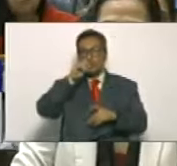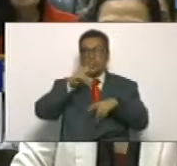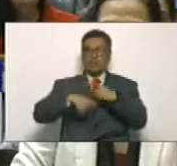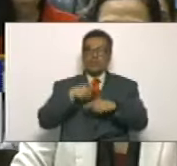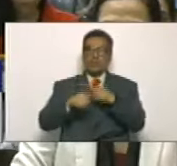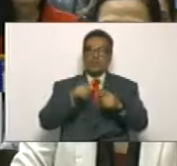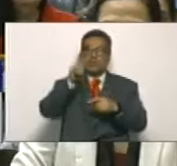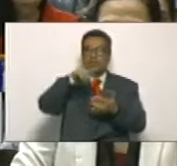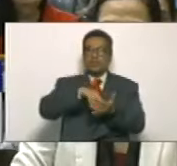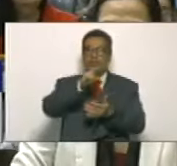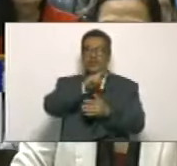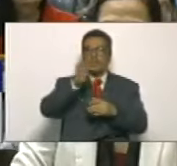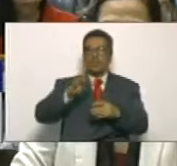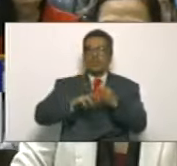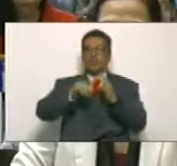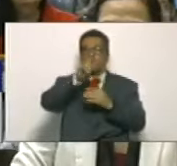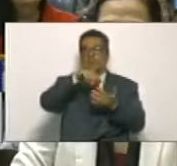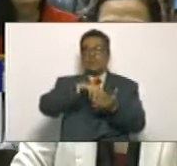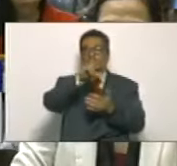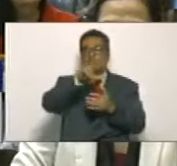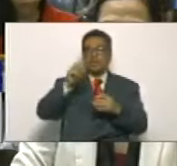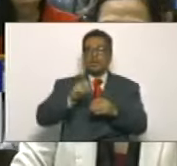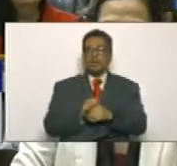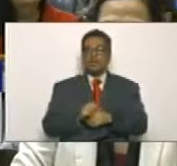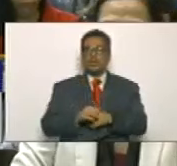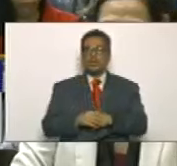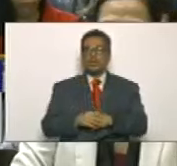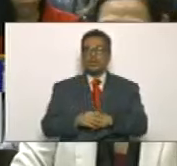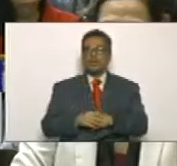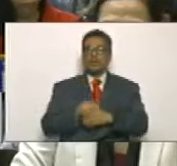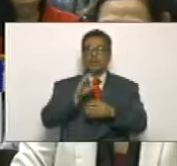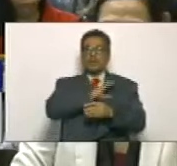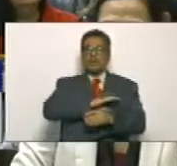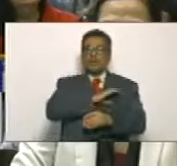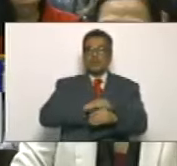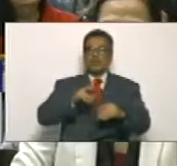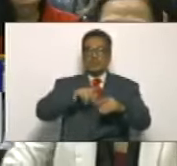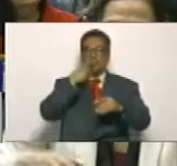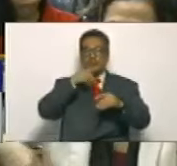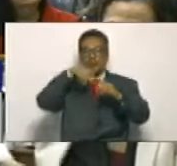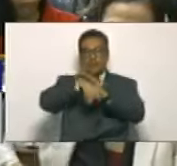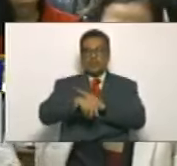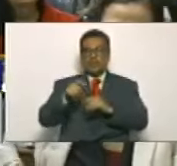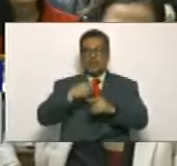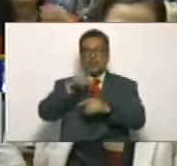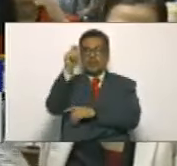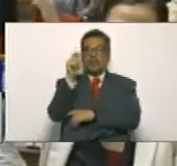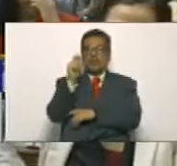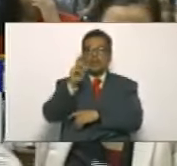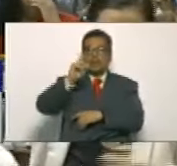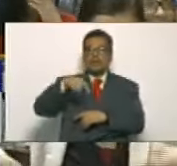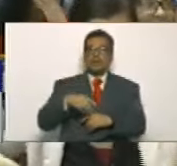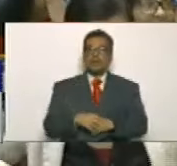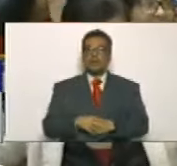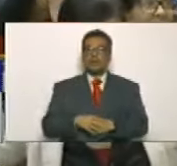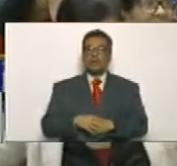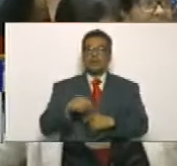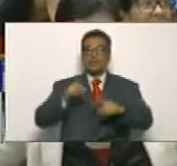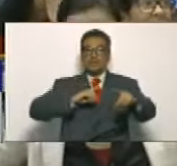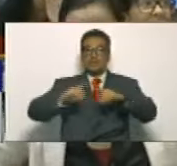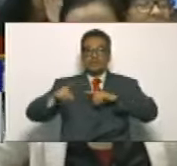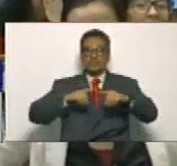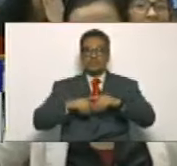marcando 2024-2030. Y bueno, cuente desde la Comisión de Política Interior con nuestro diputado Diosdado Cabello, que además